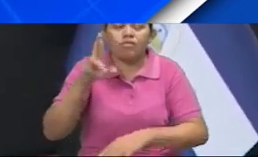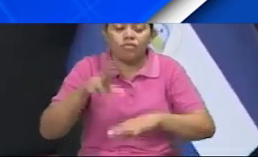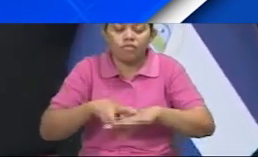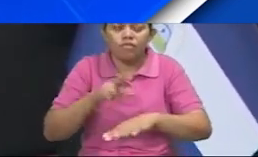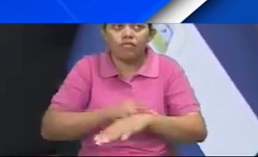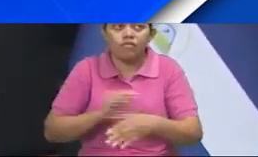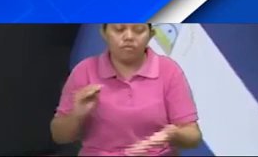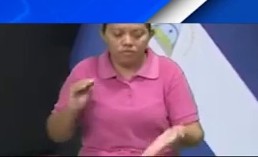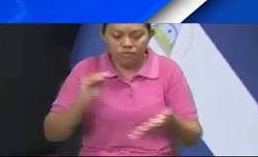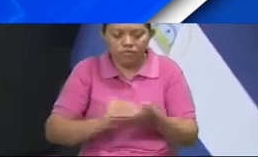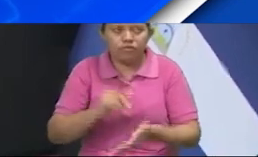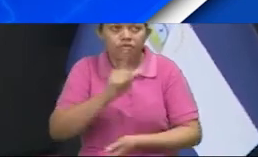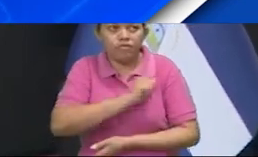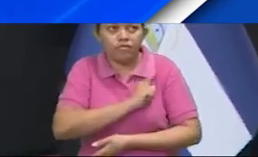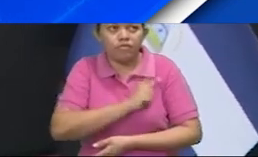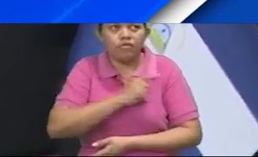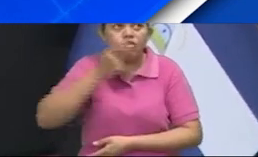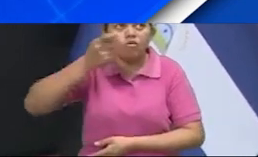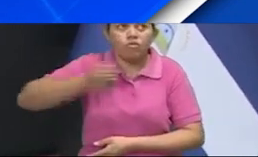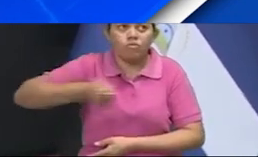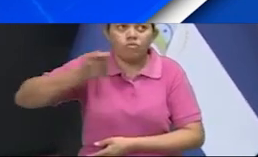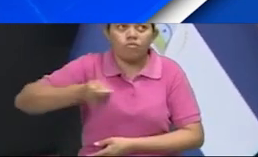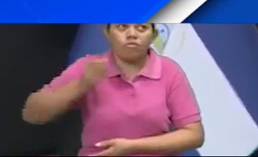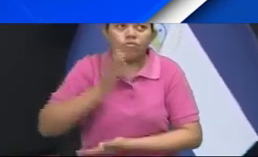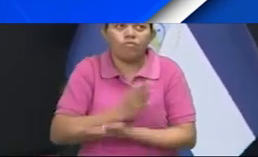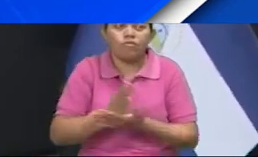normas que contiene este digesto,